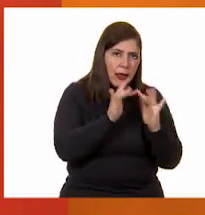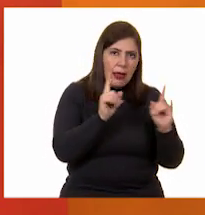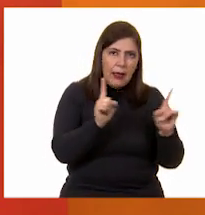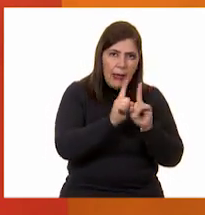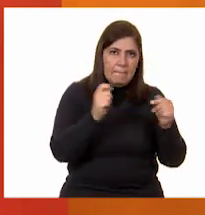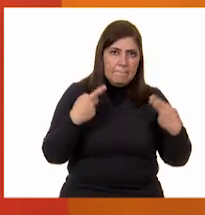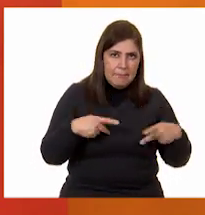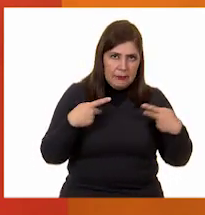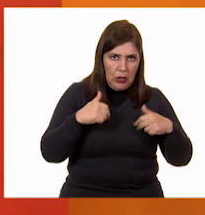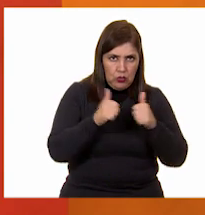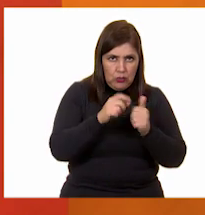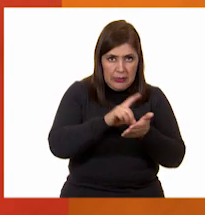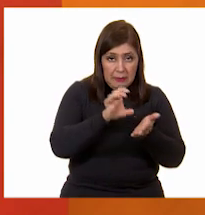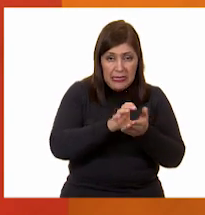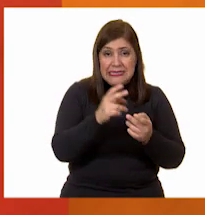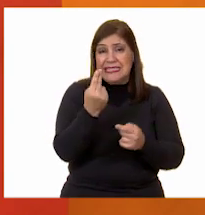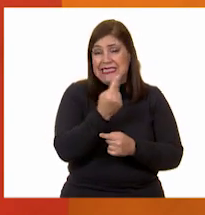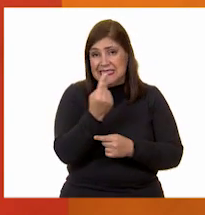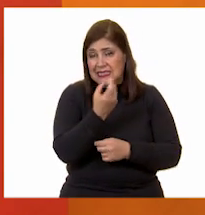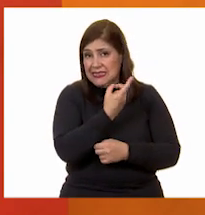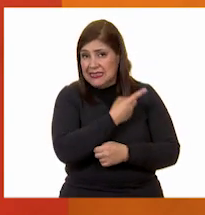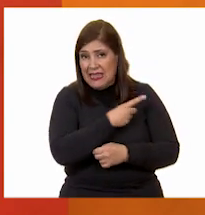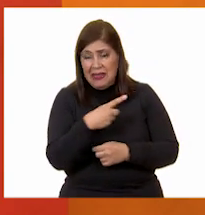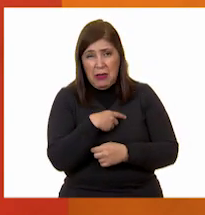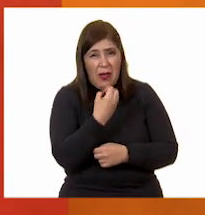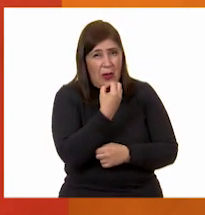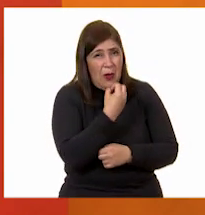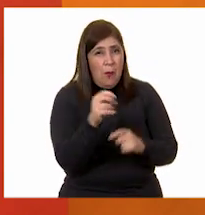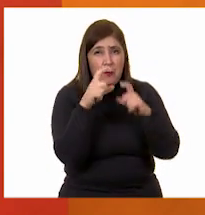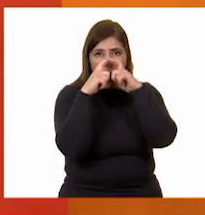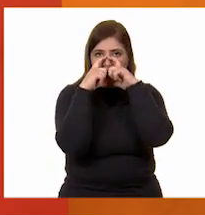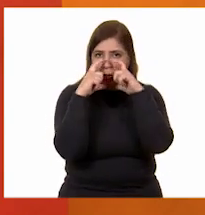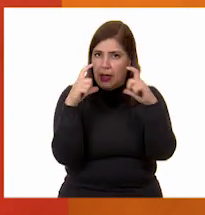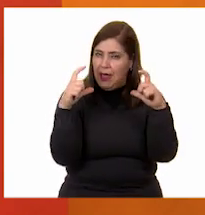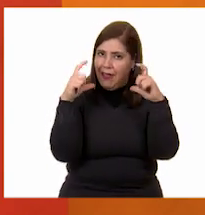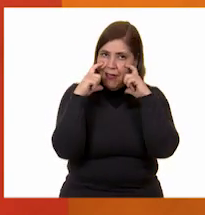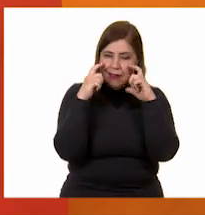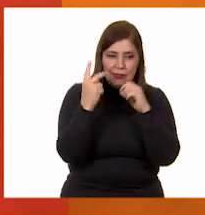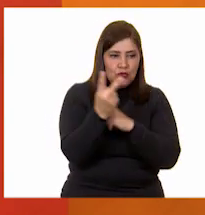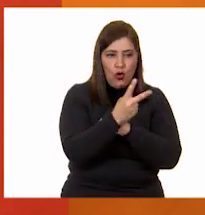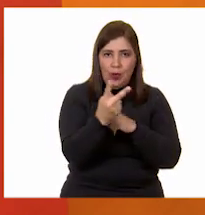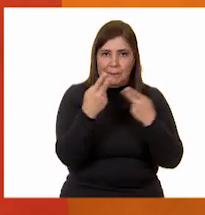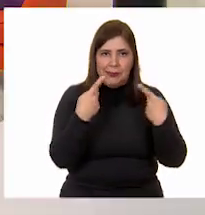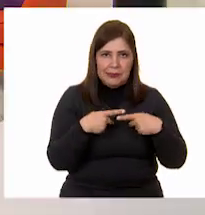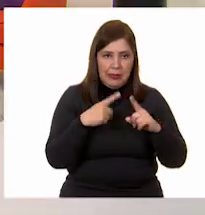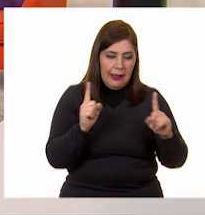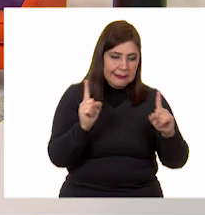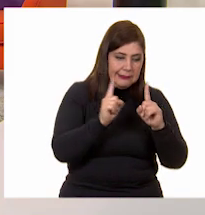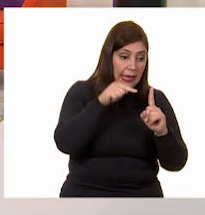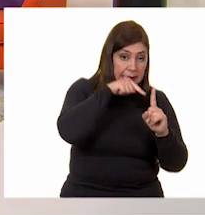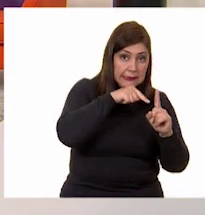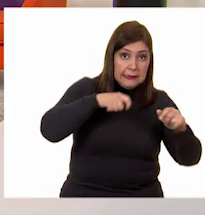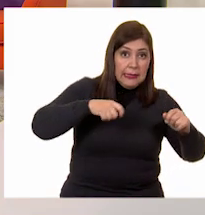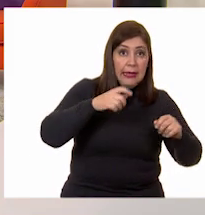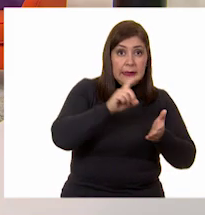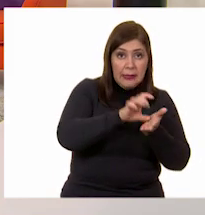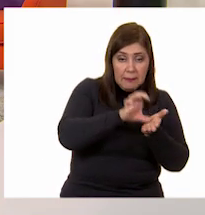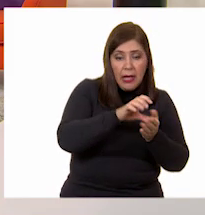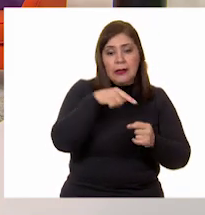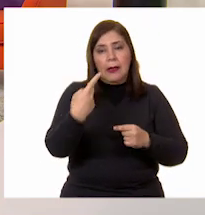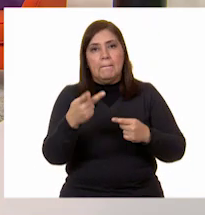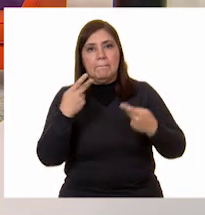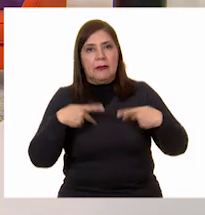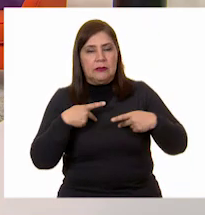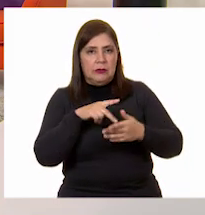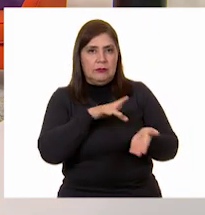discapacidad. Aquí el uso del cubrebocas es primordial en ambas. Supongo que algo similar sucede